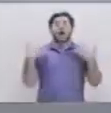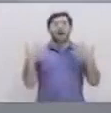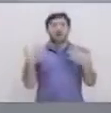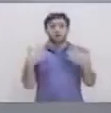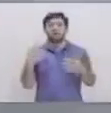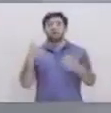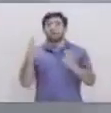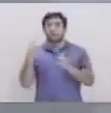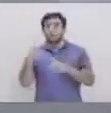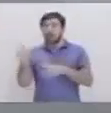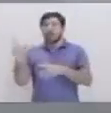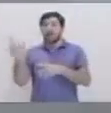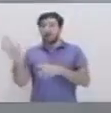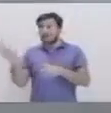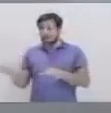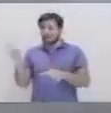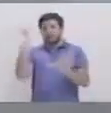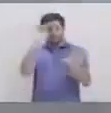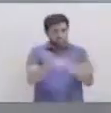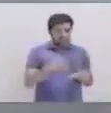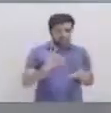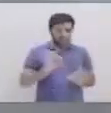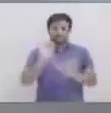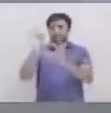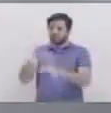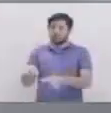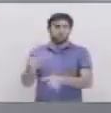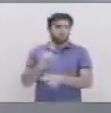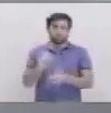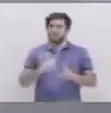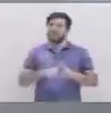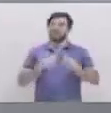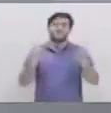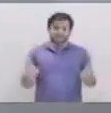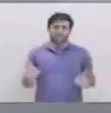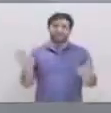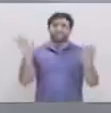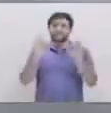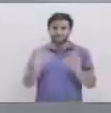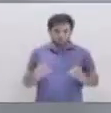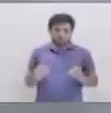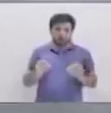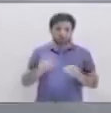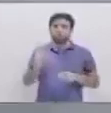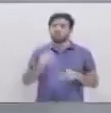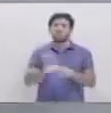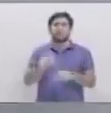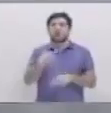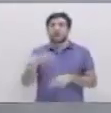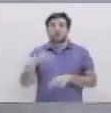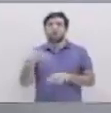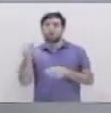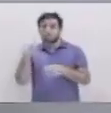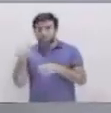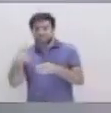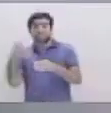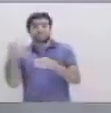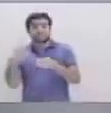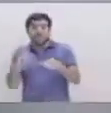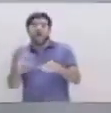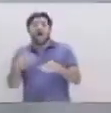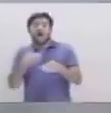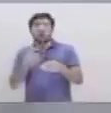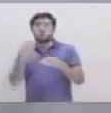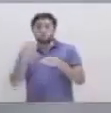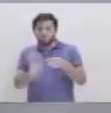no era una sustancia como tal, es decir, no se transfería en un objeto como una sustancia, sino que era algo que los objetos tenían y